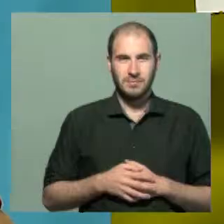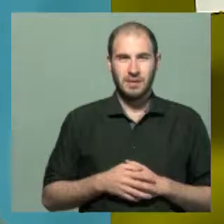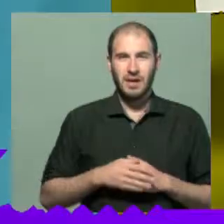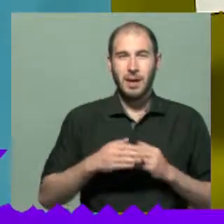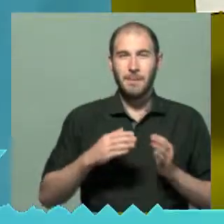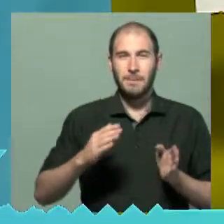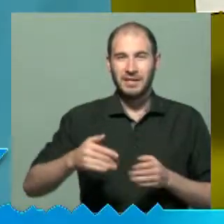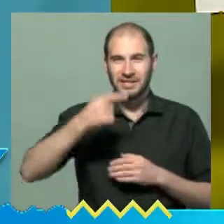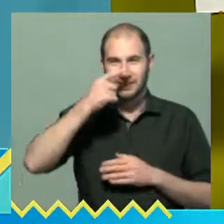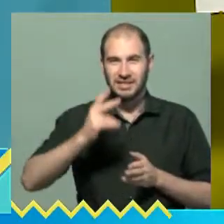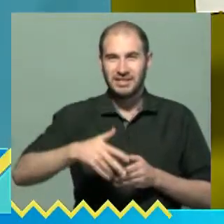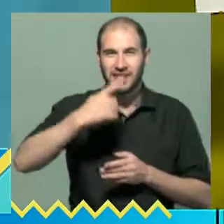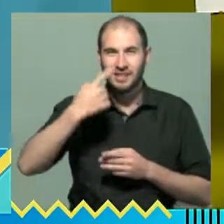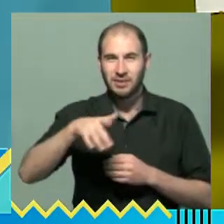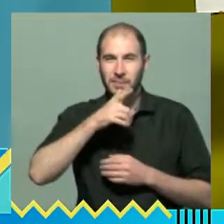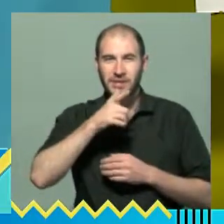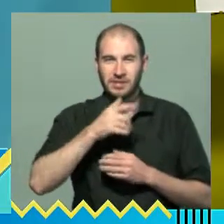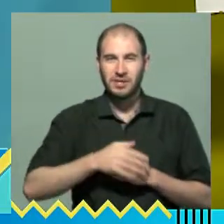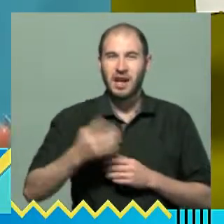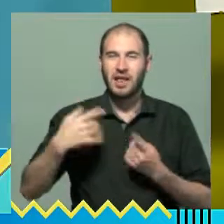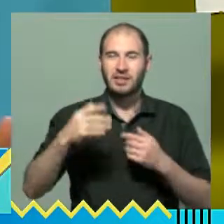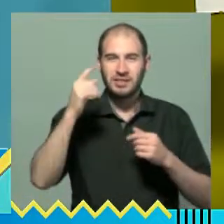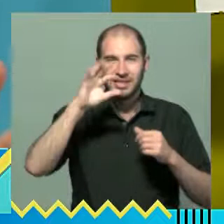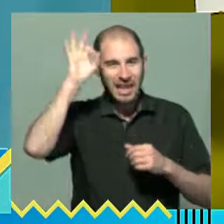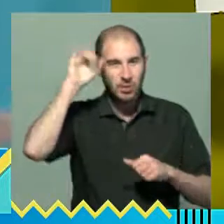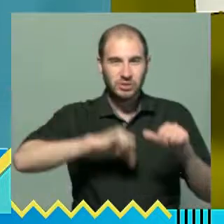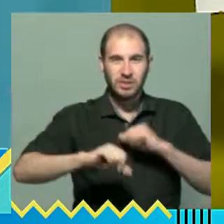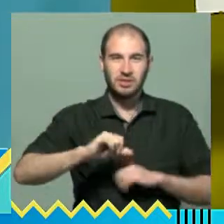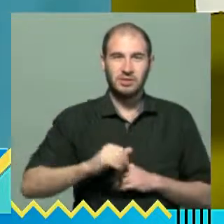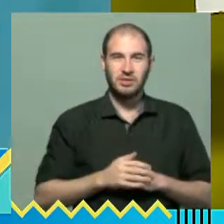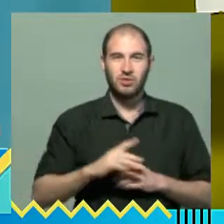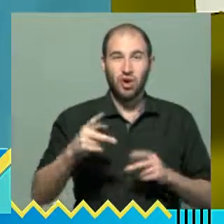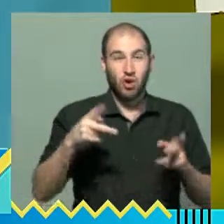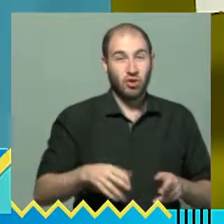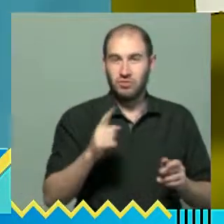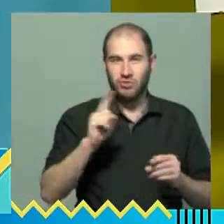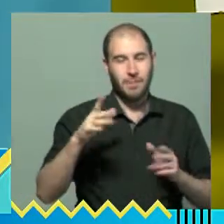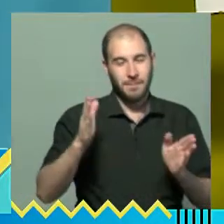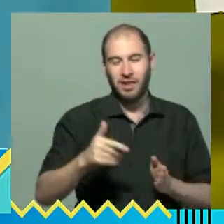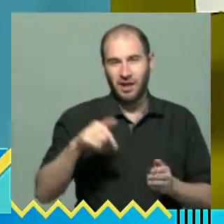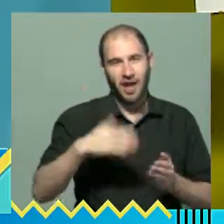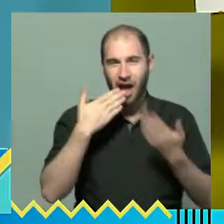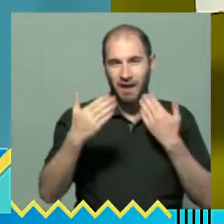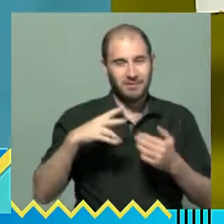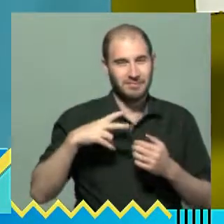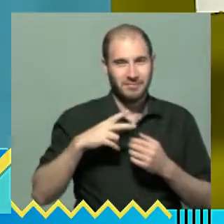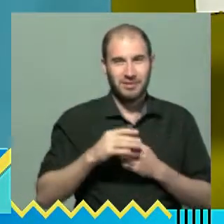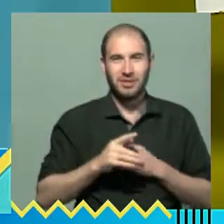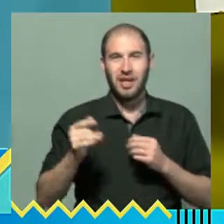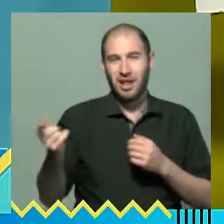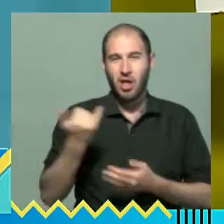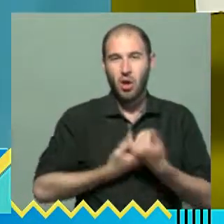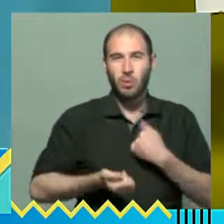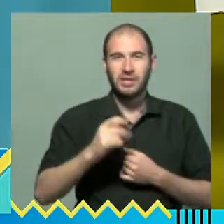Llegamos al tercer bloque de distintos parecidos y las neurociencias nos tienen todos acá. Nosotros no cortamos, seguimos en el bloque, seguimos hablando, nos quedamos con lo que nos